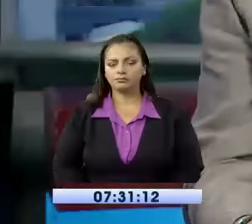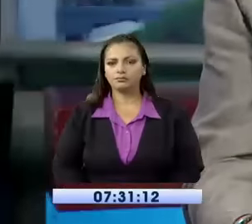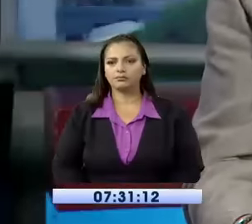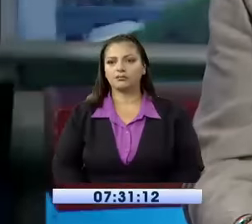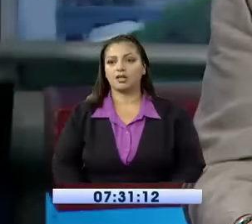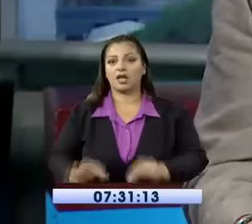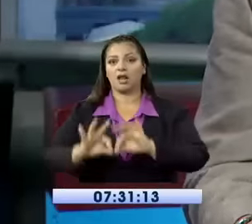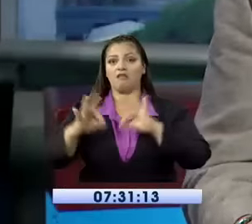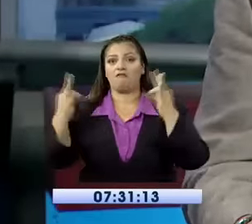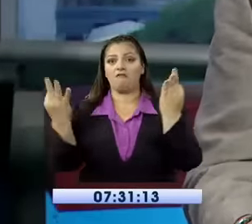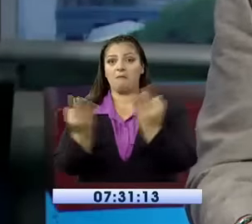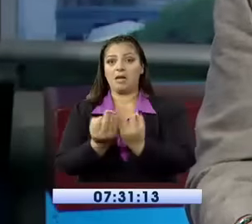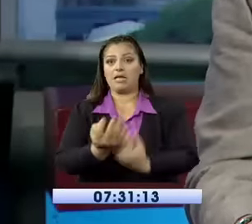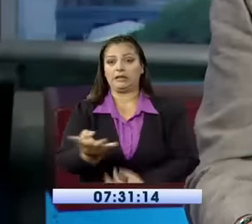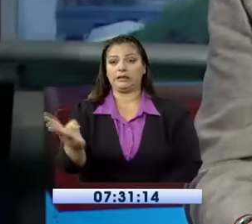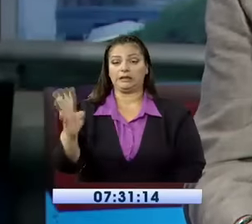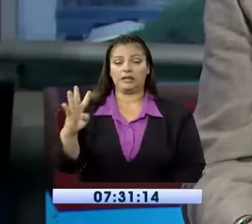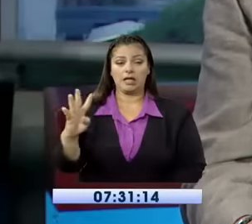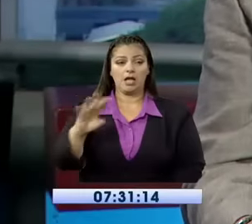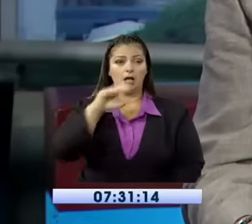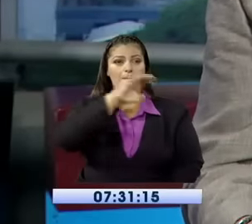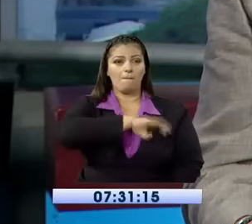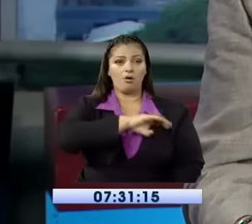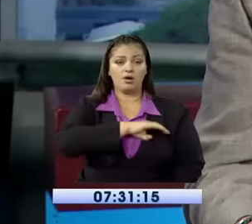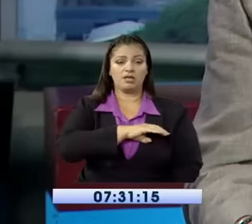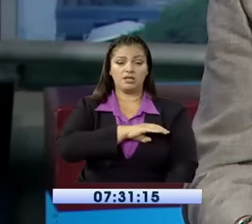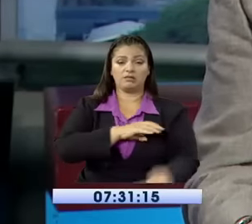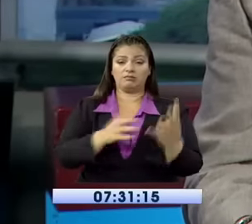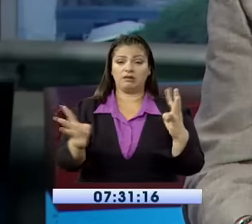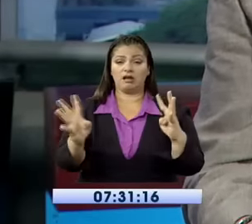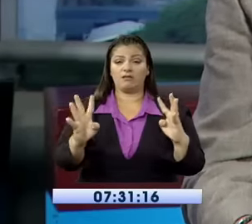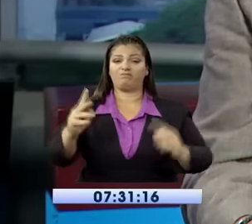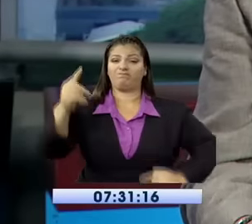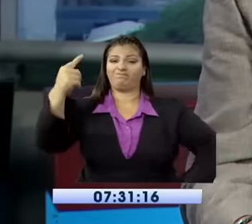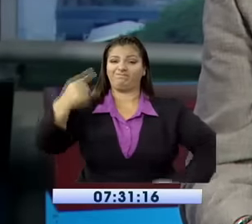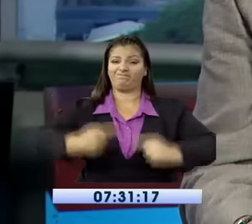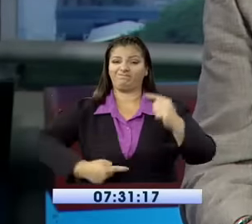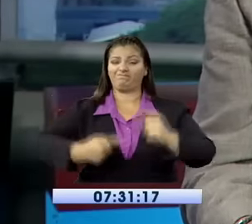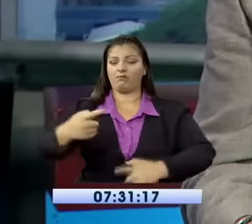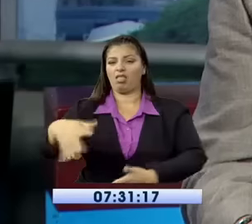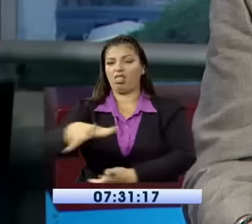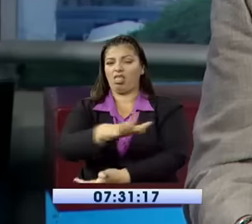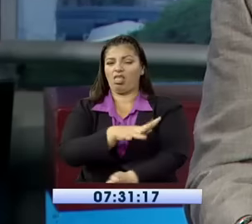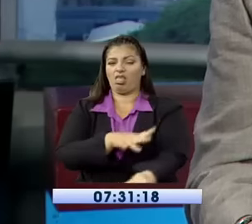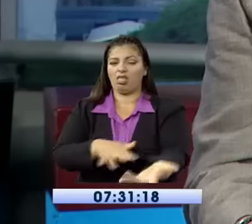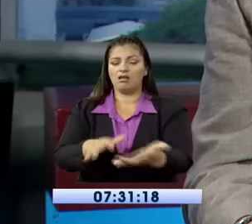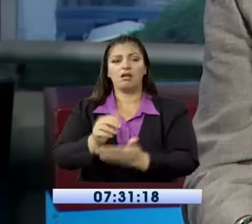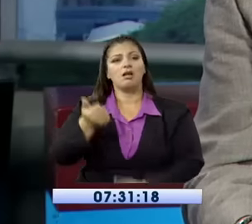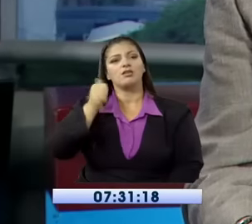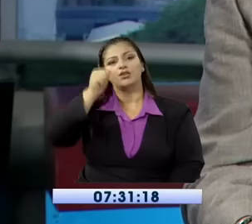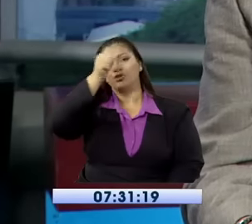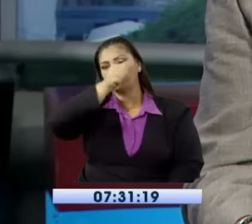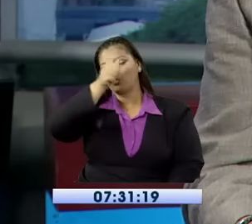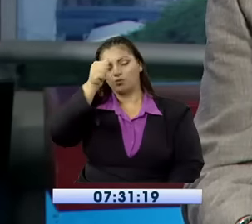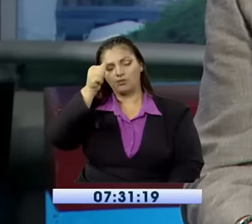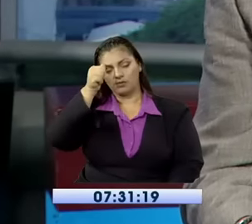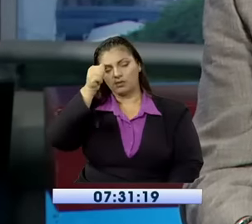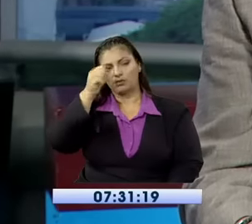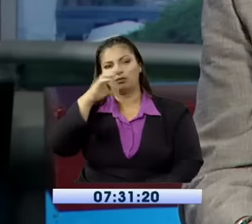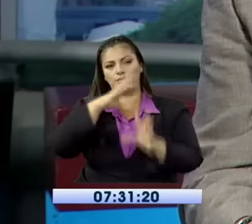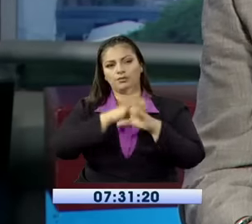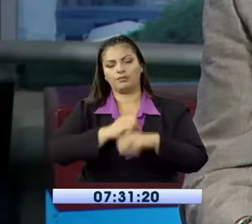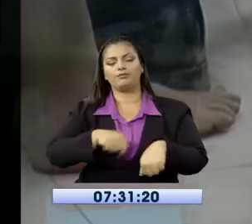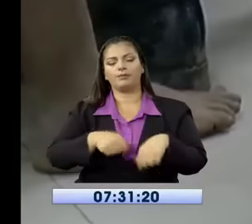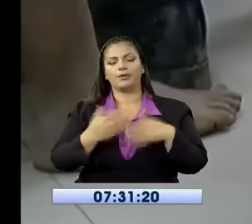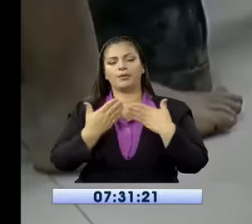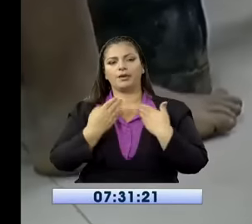agentes de la Policía Nacional dejó como resultado un adolescente herido el hecho se registró la noche de este domingo al noroeste de